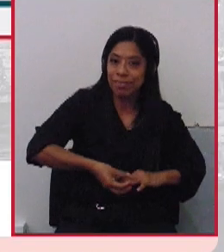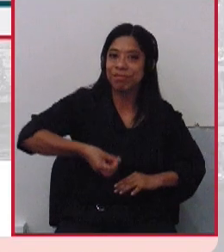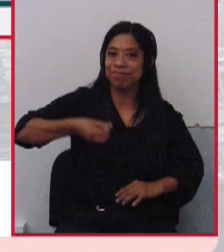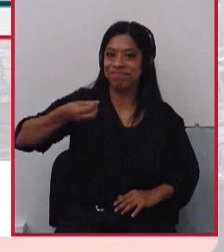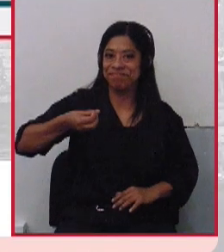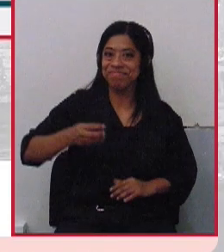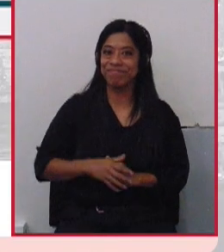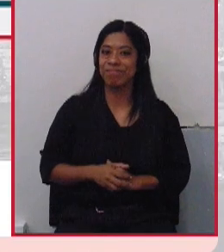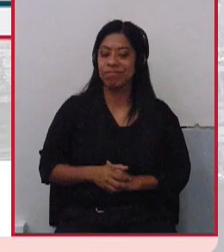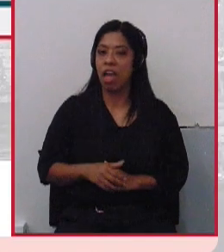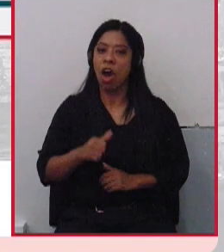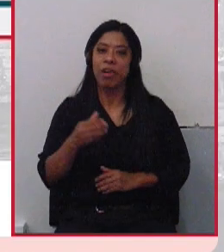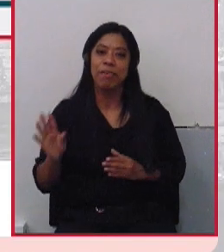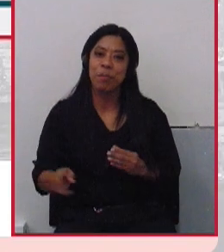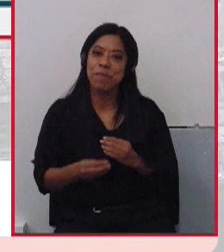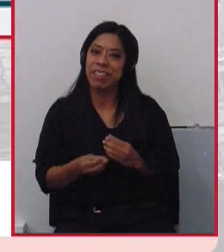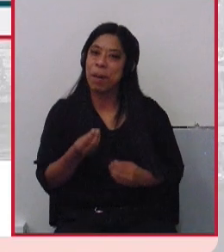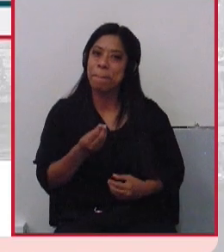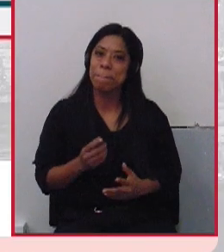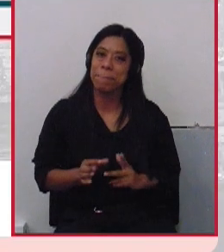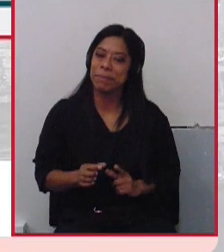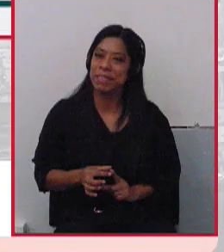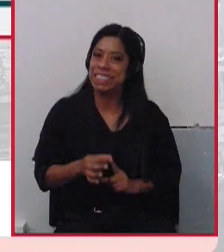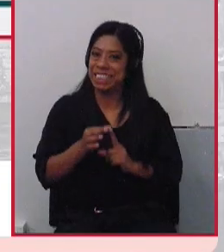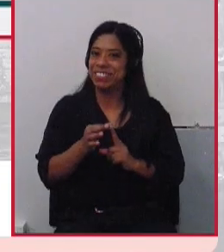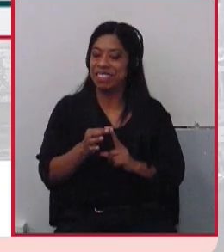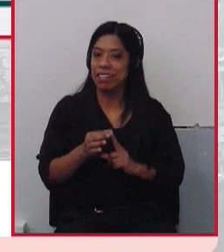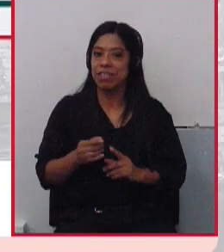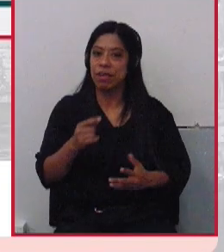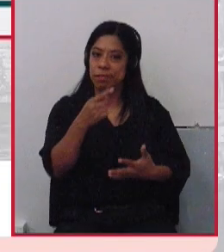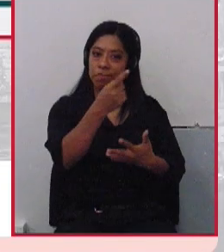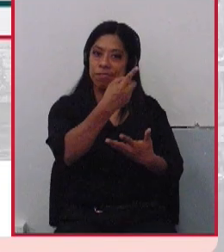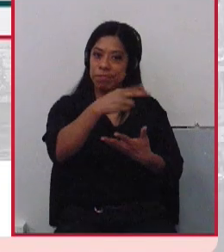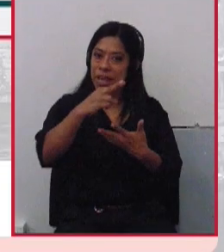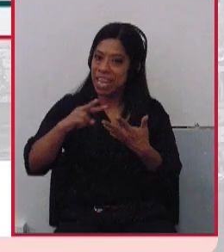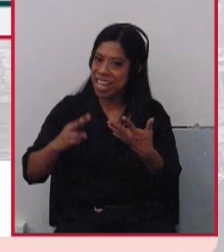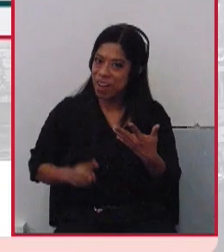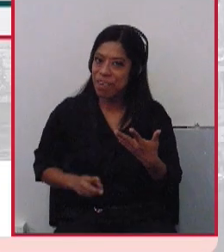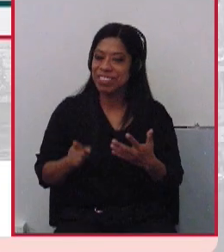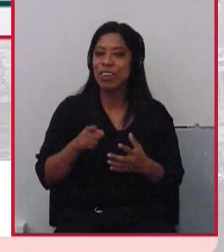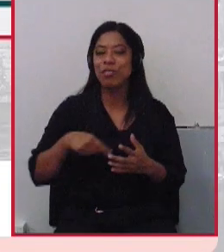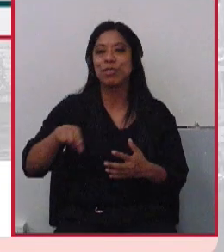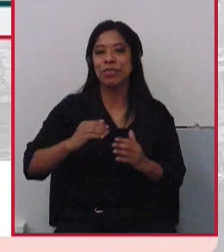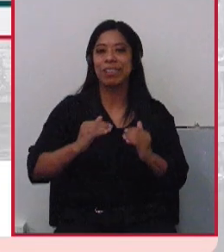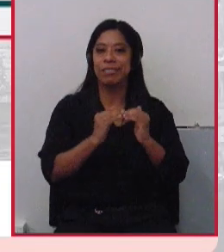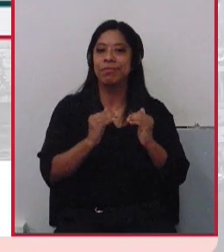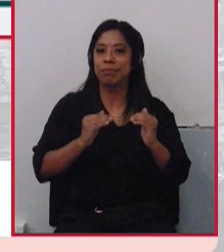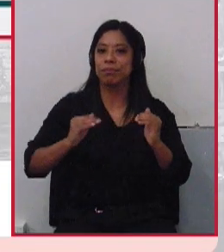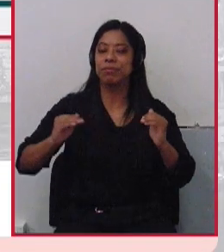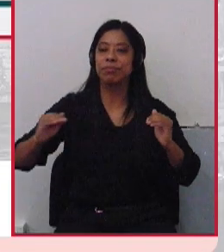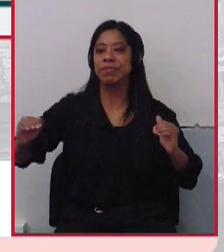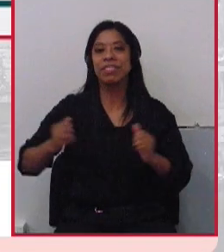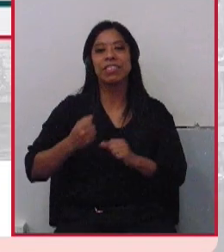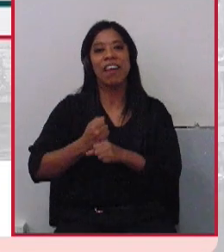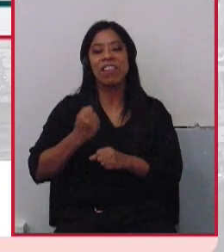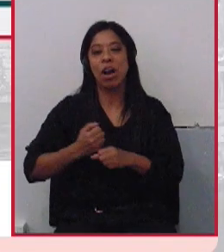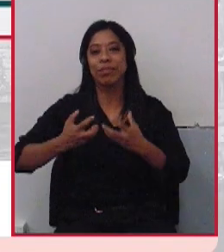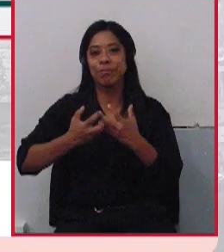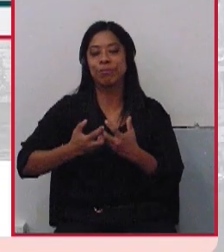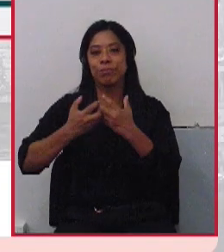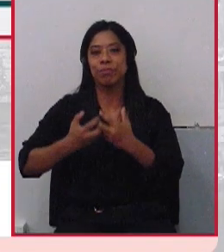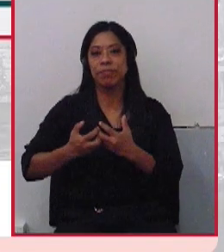Bueno, acá les comento algo de las principales variables que nosotros manejamos para tener la estabilidad de la planta. Manejamos